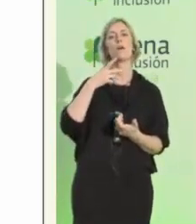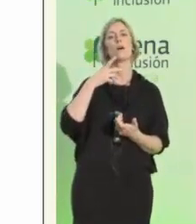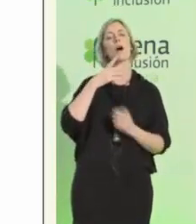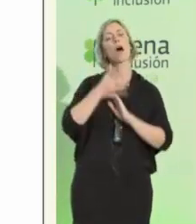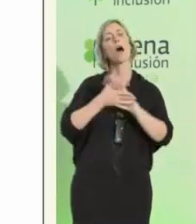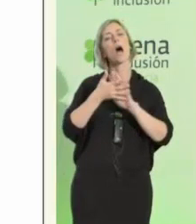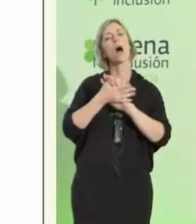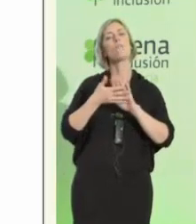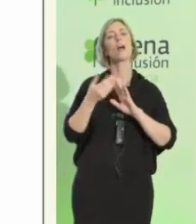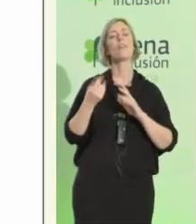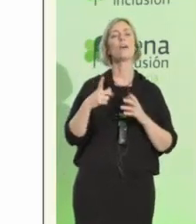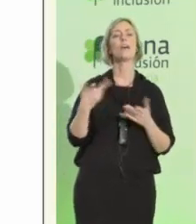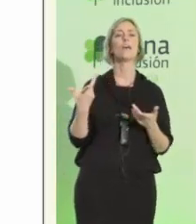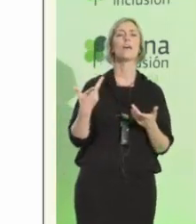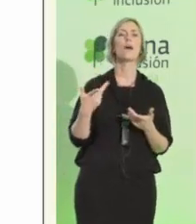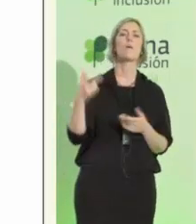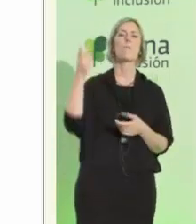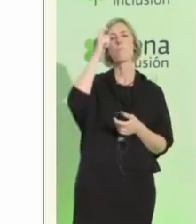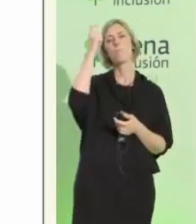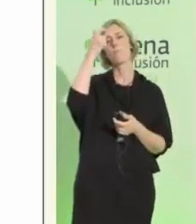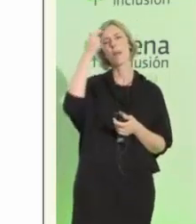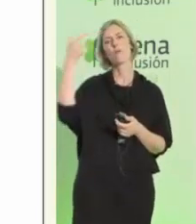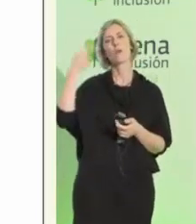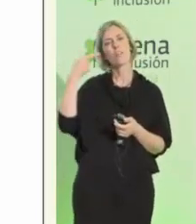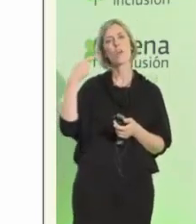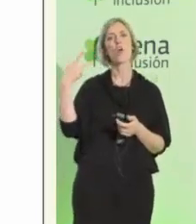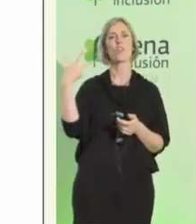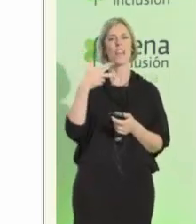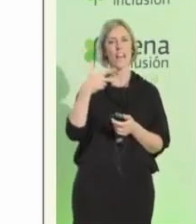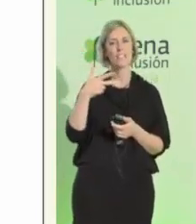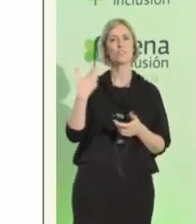sobre la asistencia, la forma de prestarla.